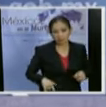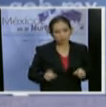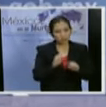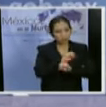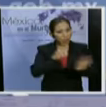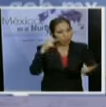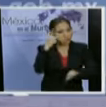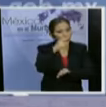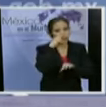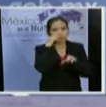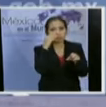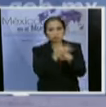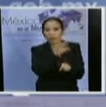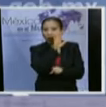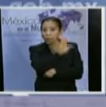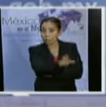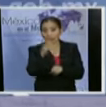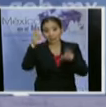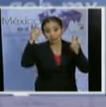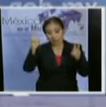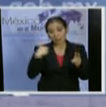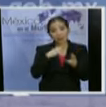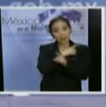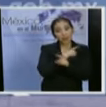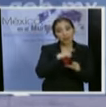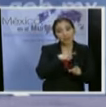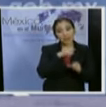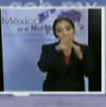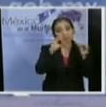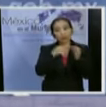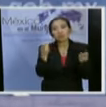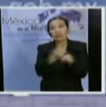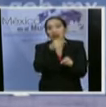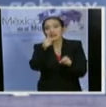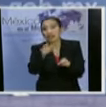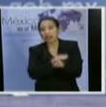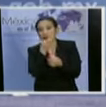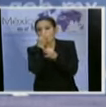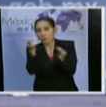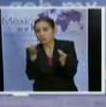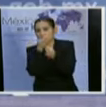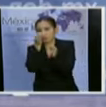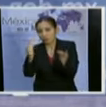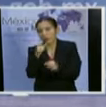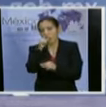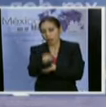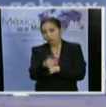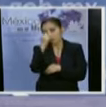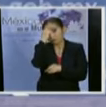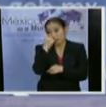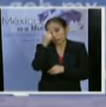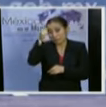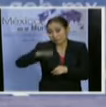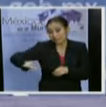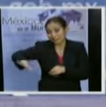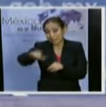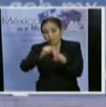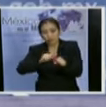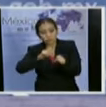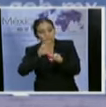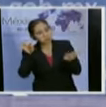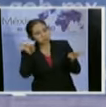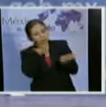clara su responsabilidad en el tema de la rendición de cuentas. Sin información es más difícil que entonces la sociedad pueda,